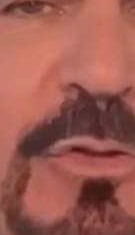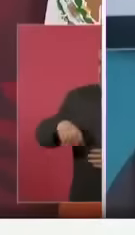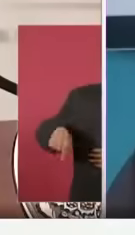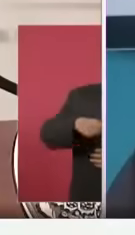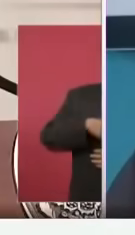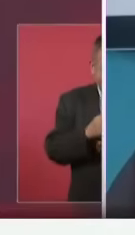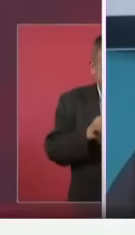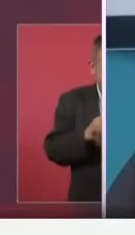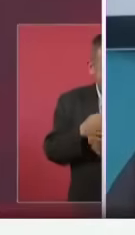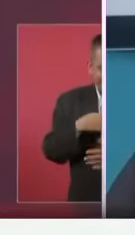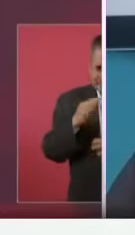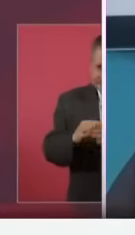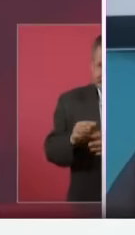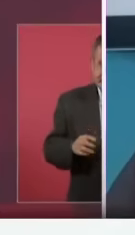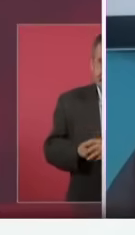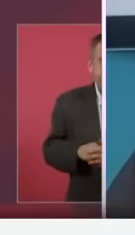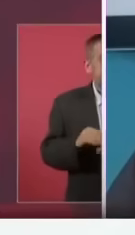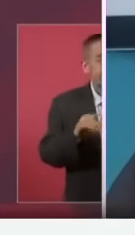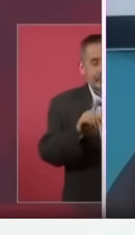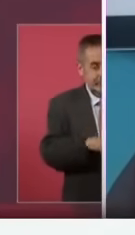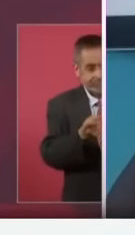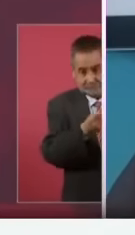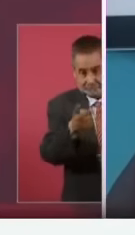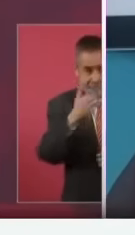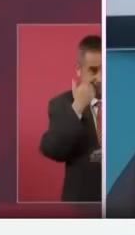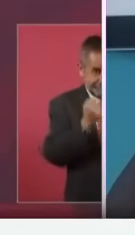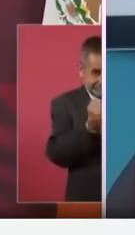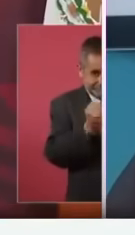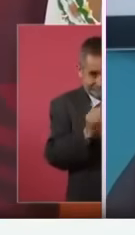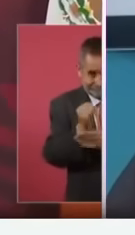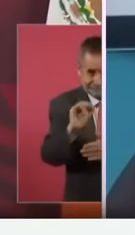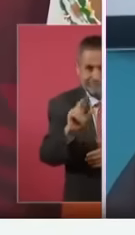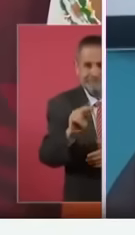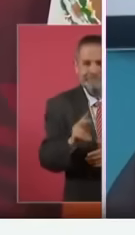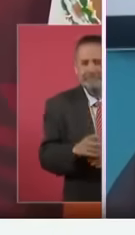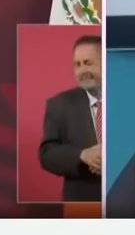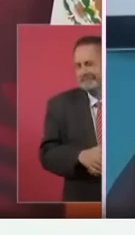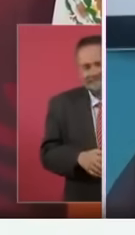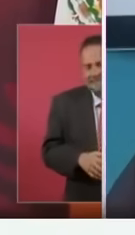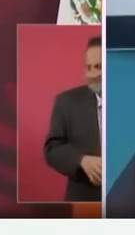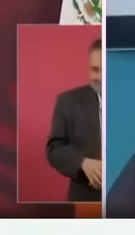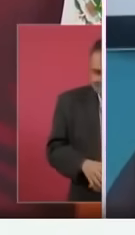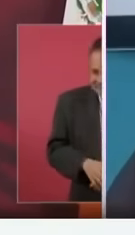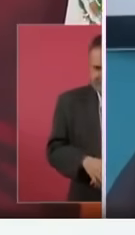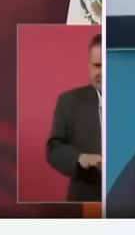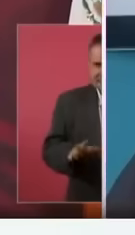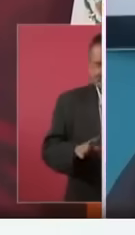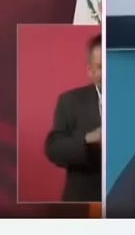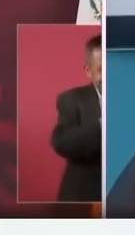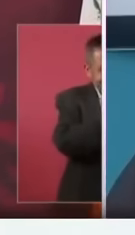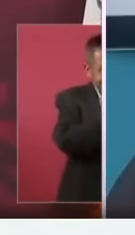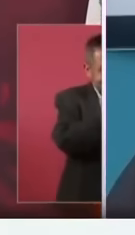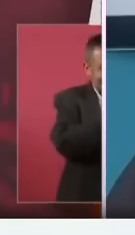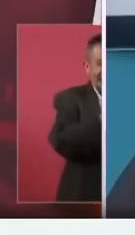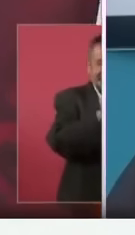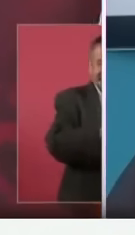a esto pues ya casi nos hemos acostumbrado indebidamente, porque pues es una falta, incluso una falta legal. Y el